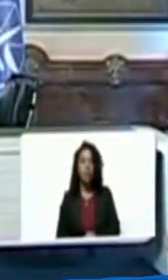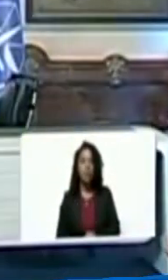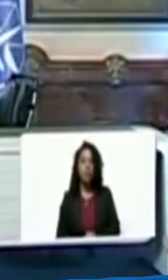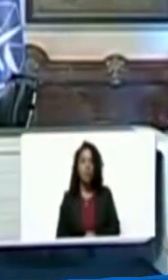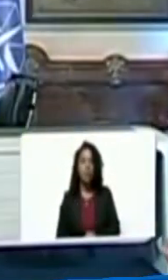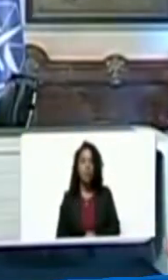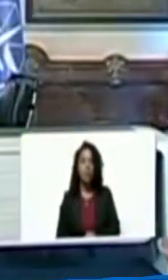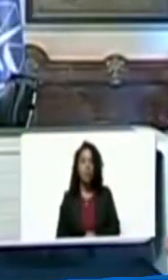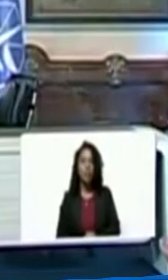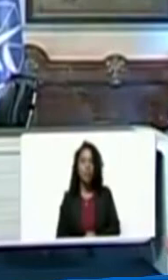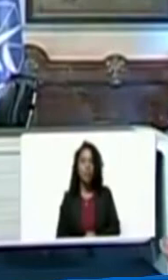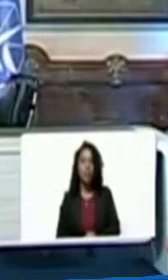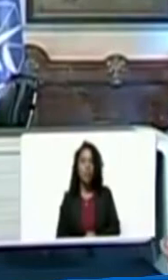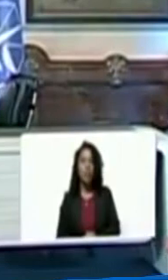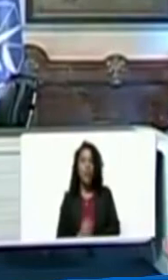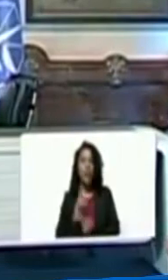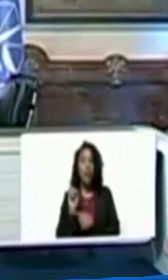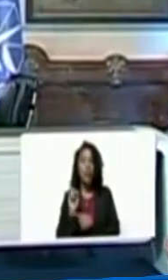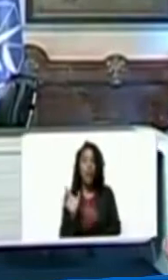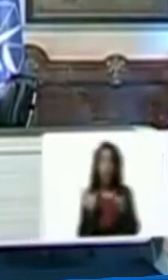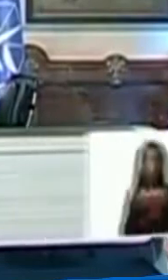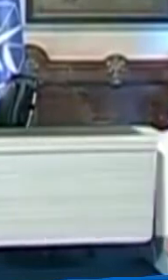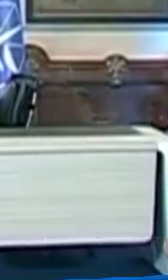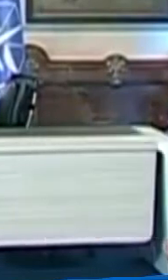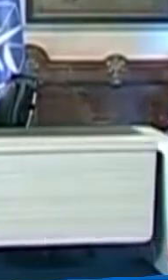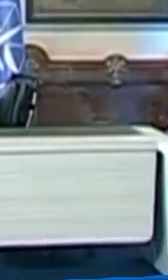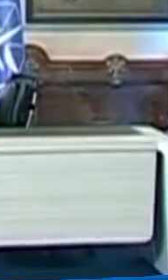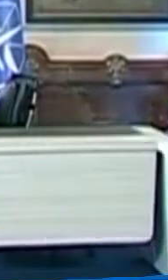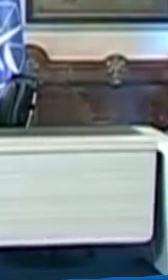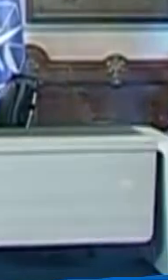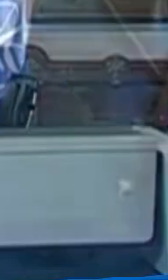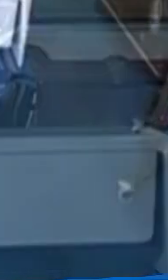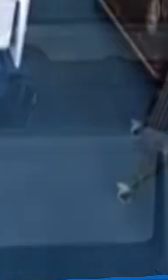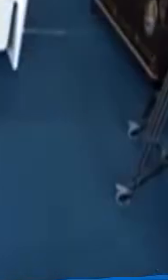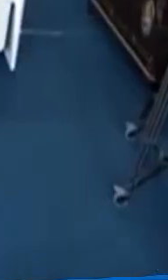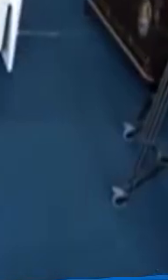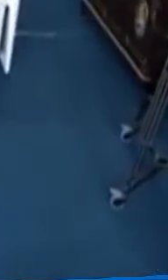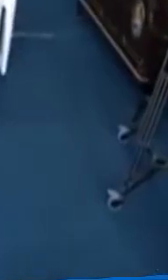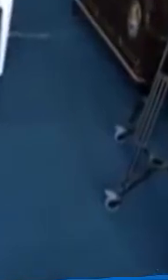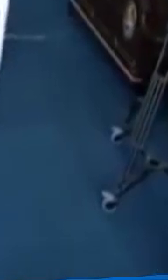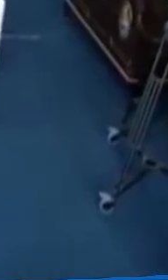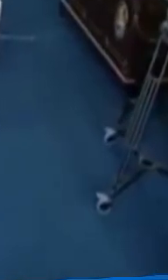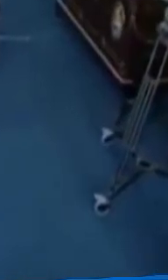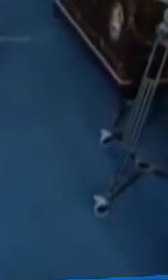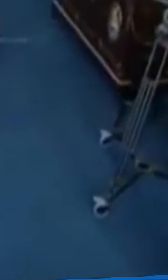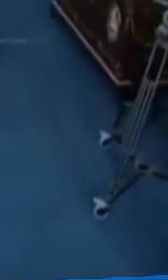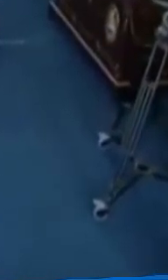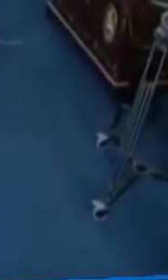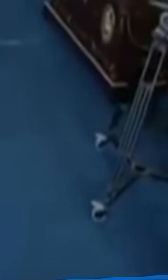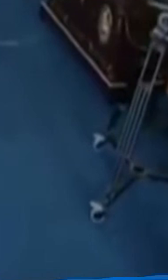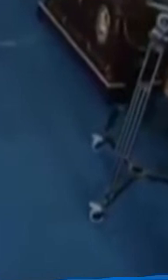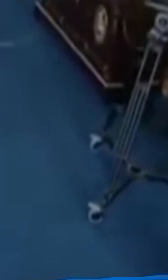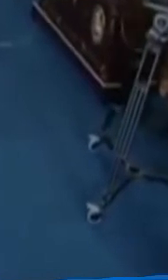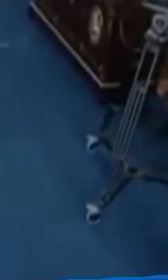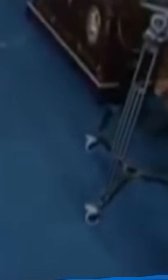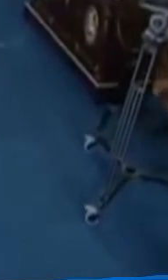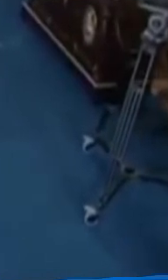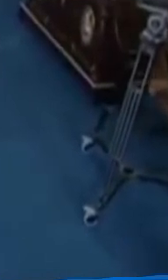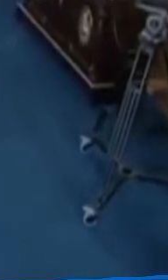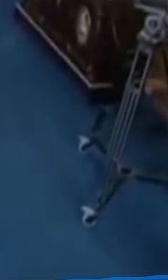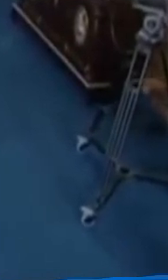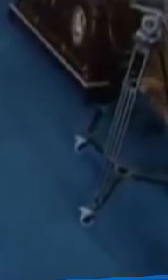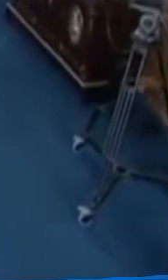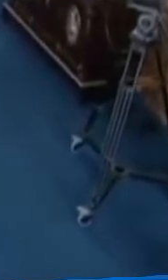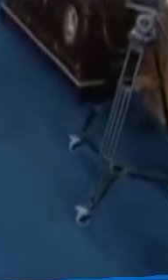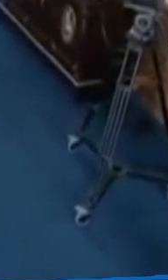Porque tendríamos, de acuerdo en atención al acuerdo de entendimiento, se abriría en los próximos días una oficina